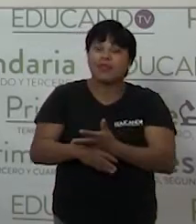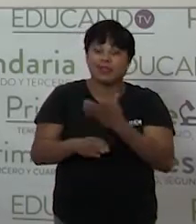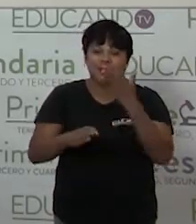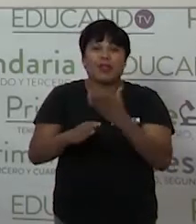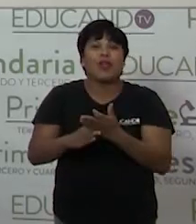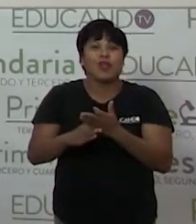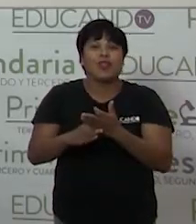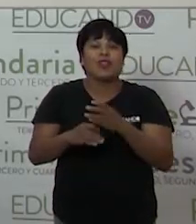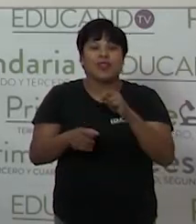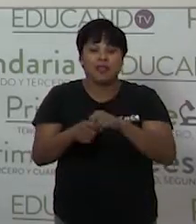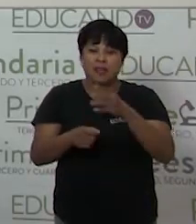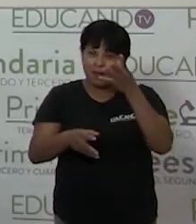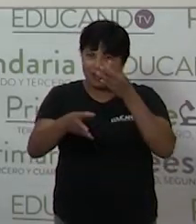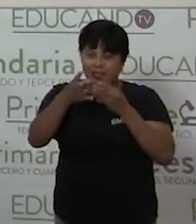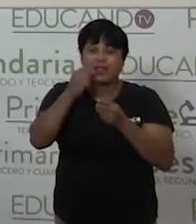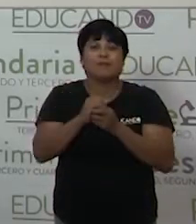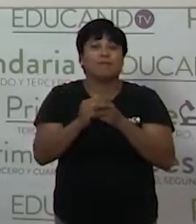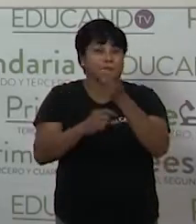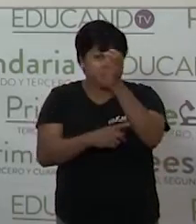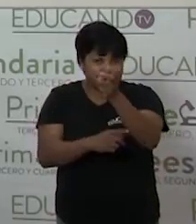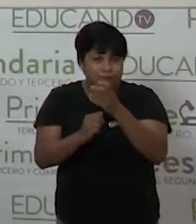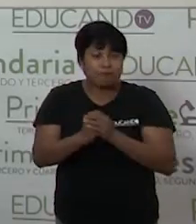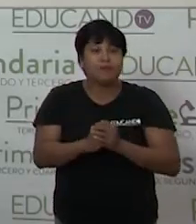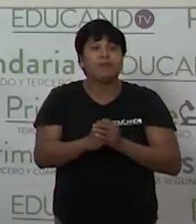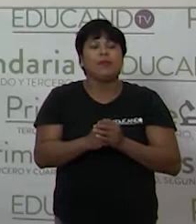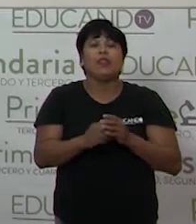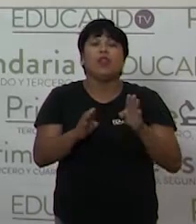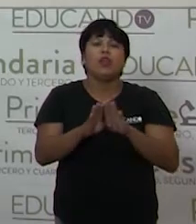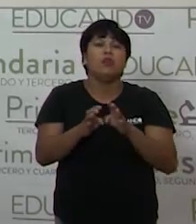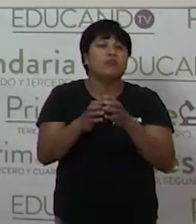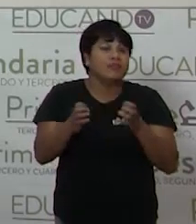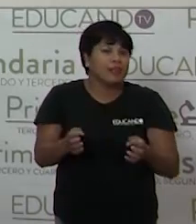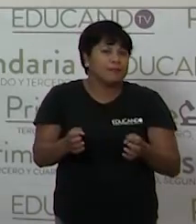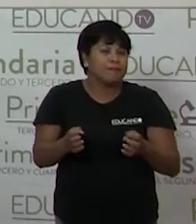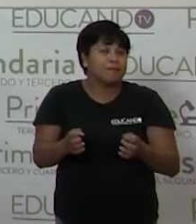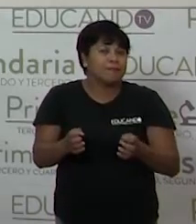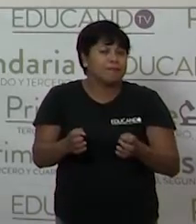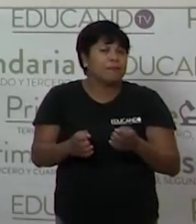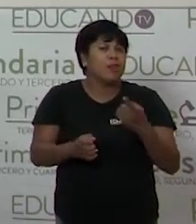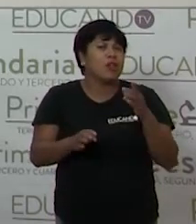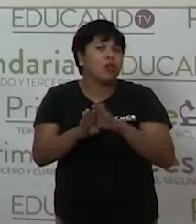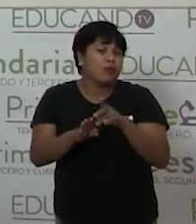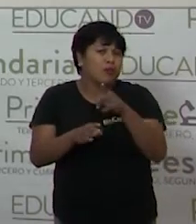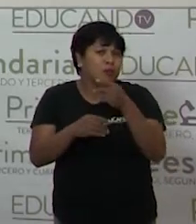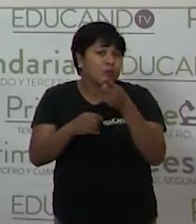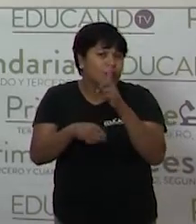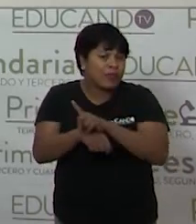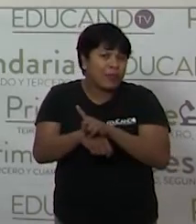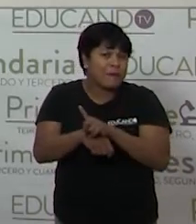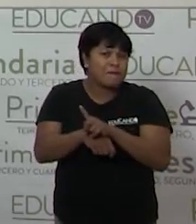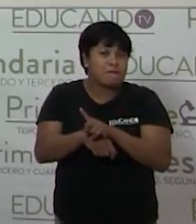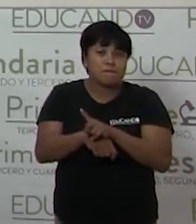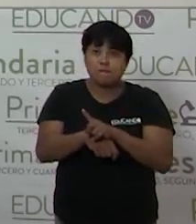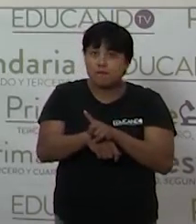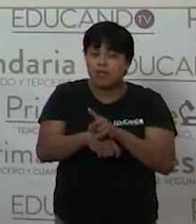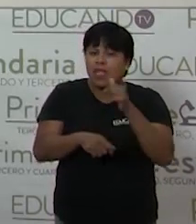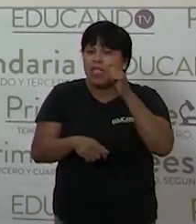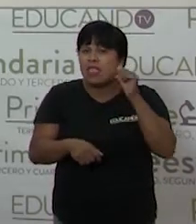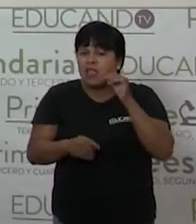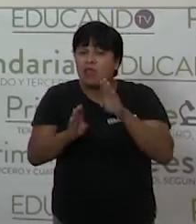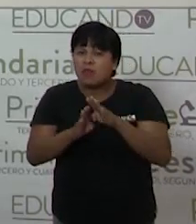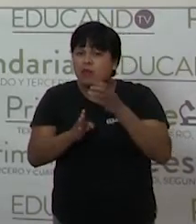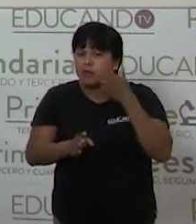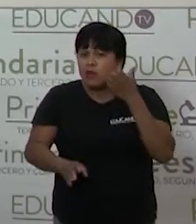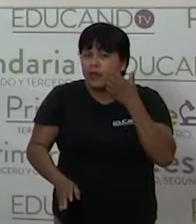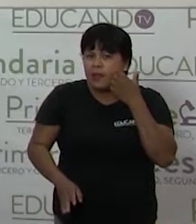esta aventura de aprender cómo estás qué tal tu día como te